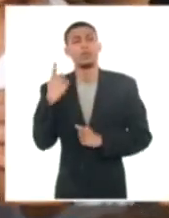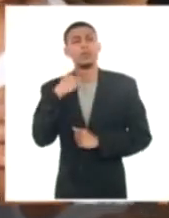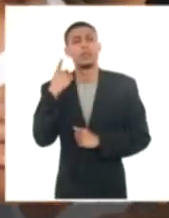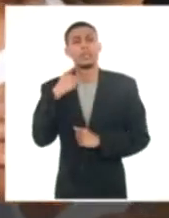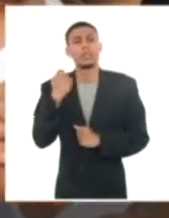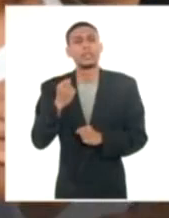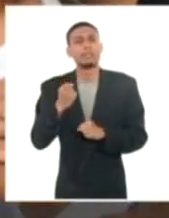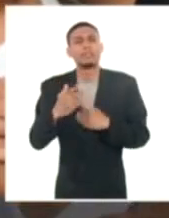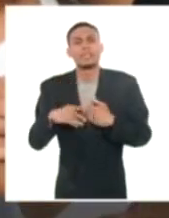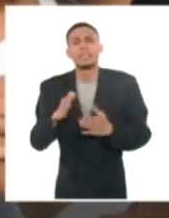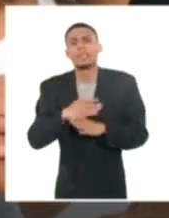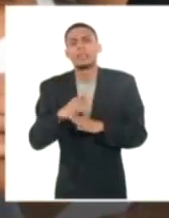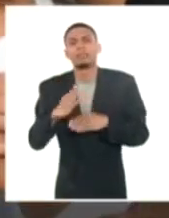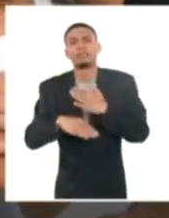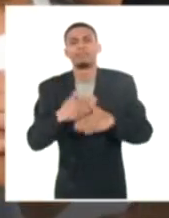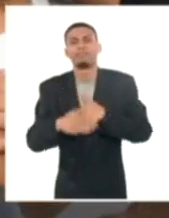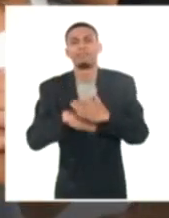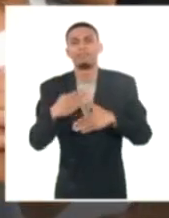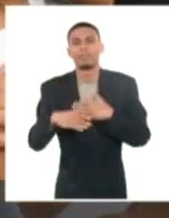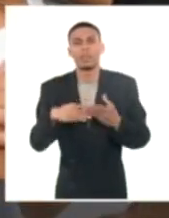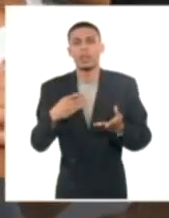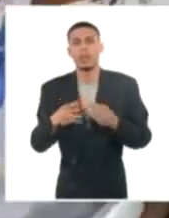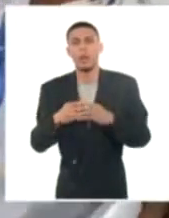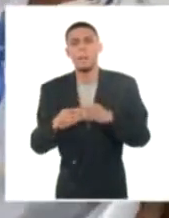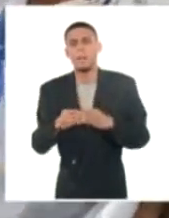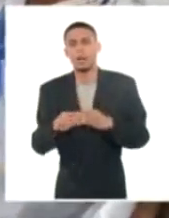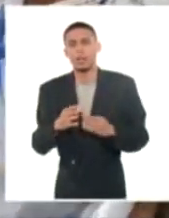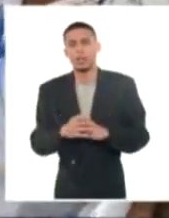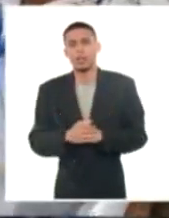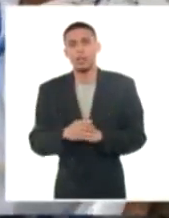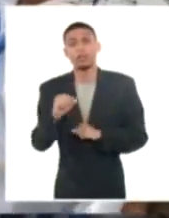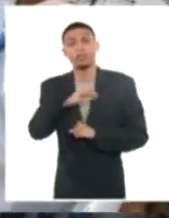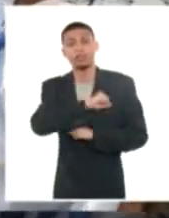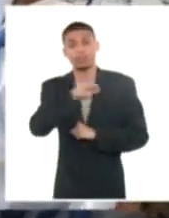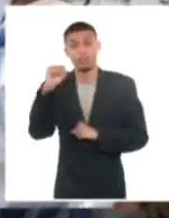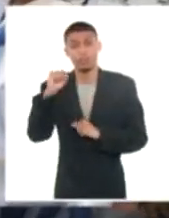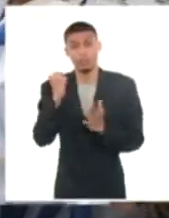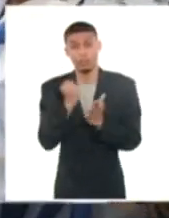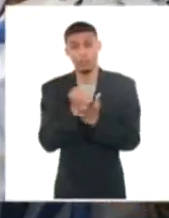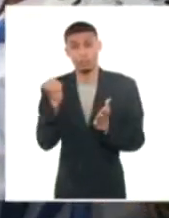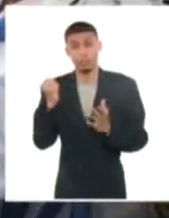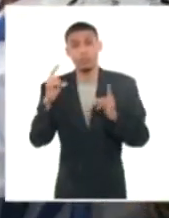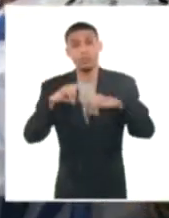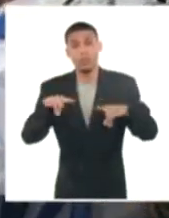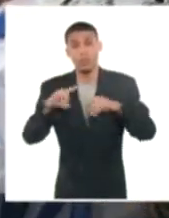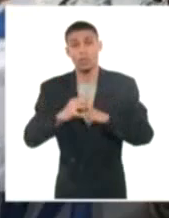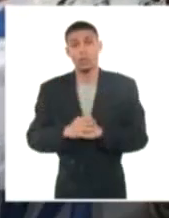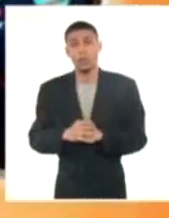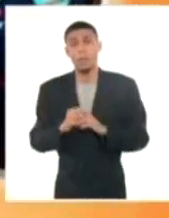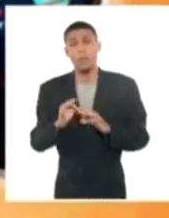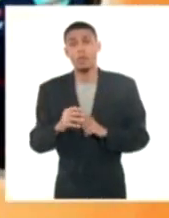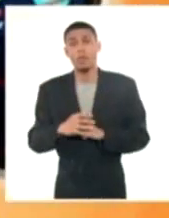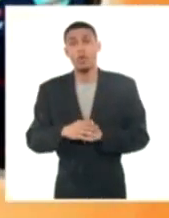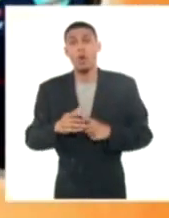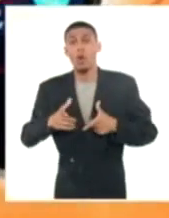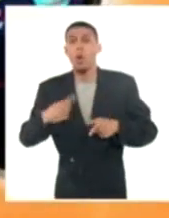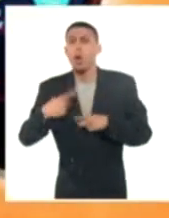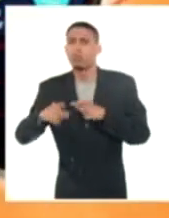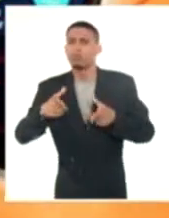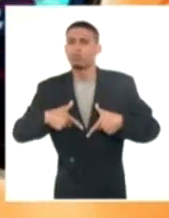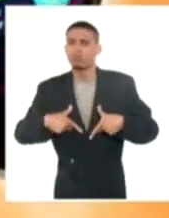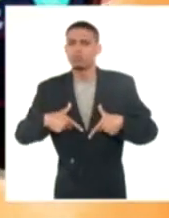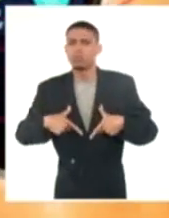graves problemas materiales y graduarse como ingeniero mecánico. El candidato a diputado y gobernador de Villa Clara, Alberto López